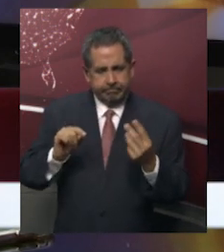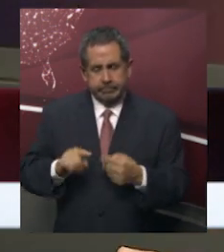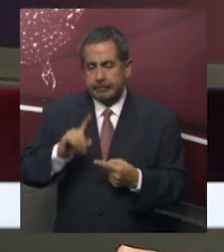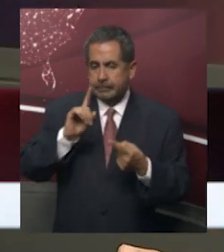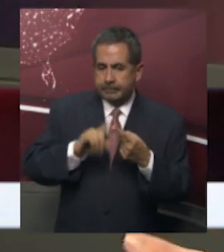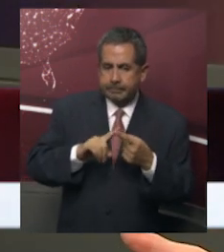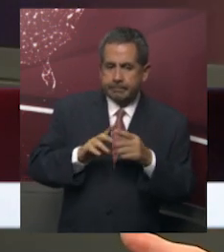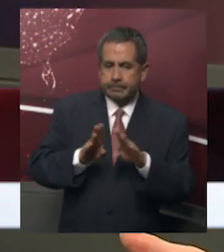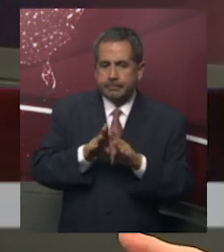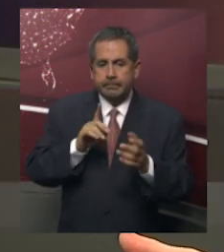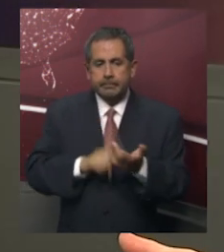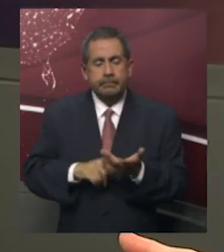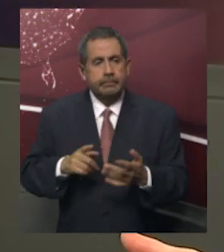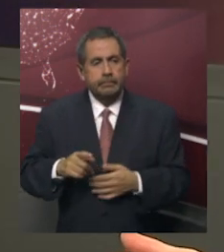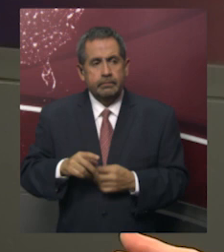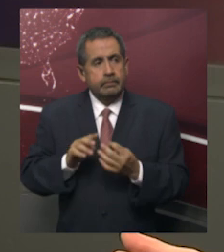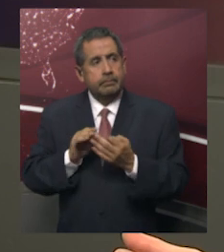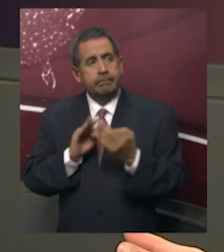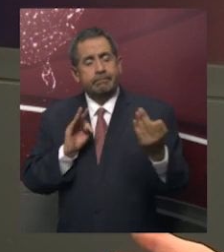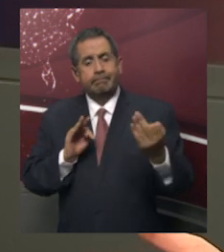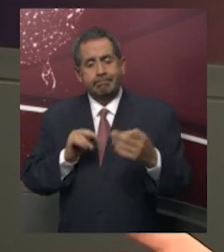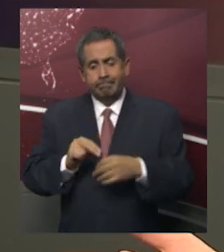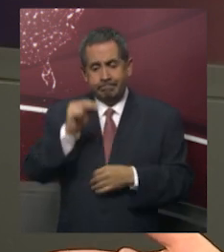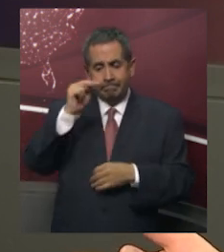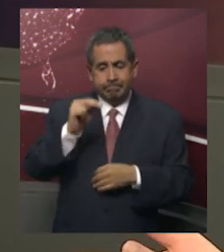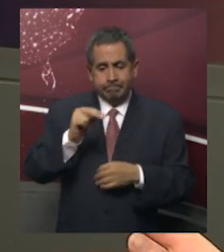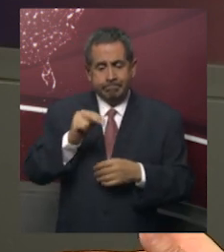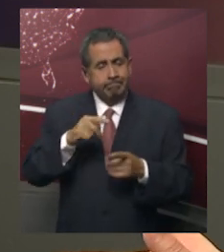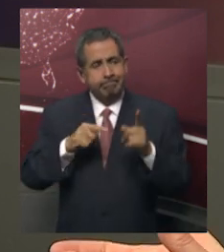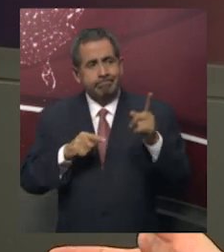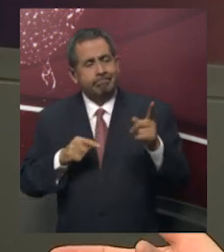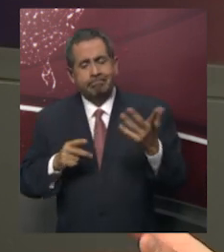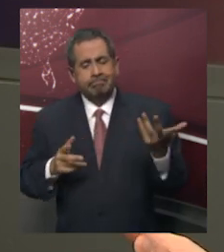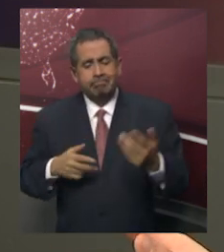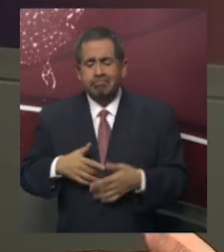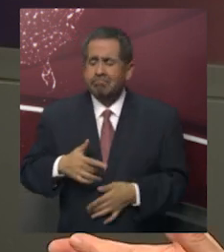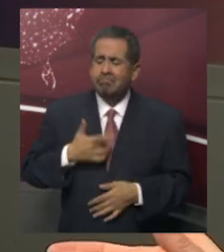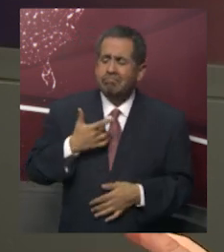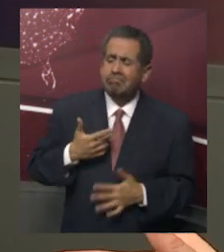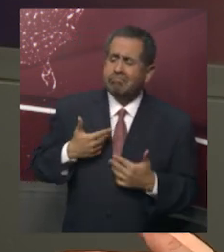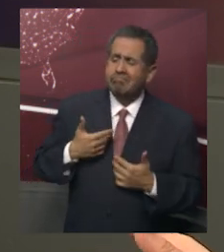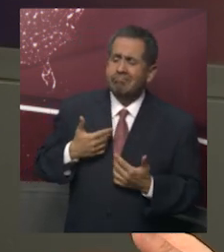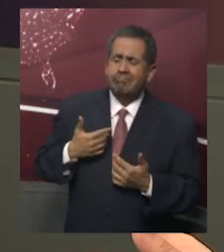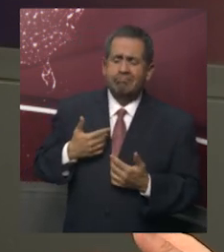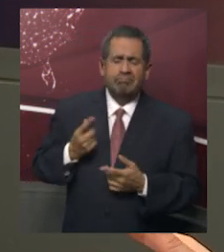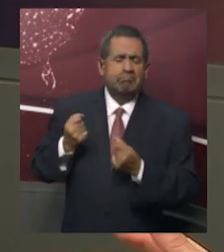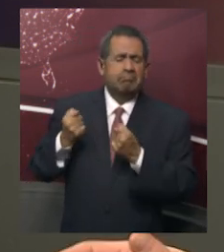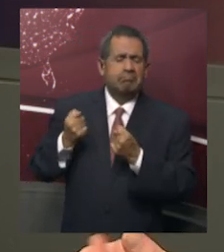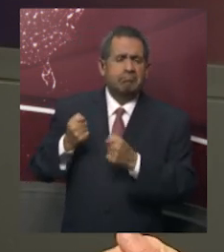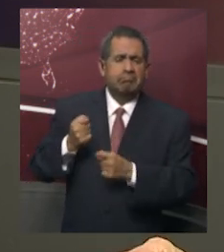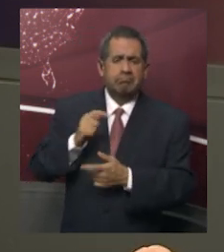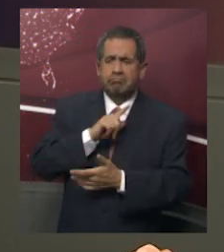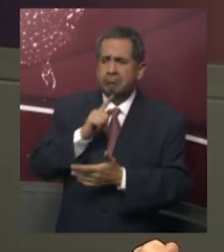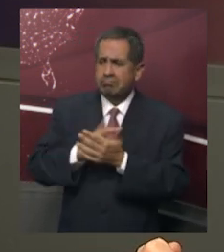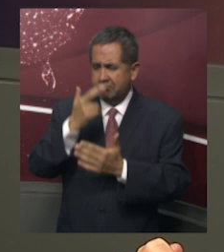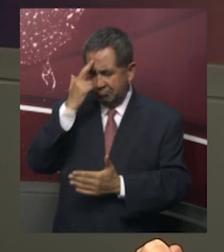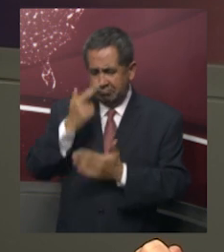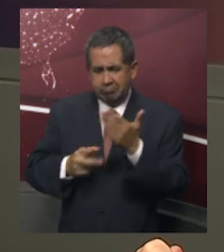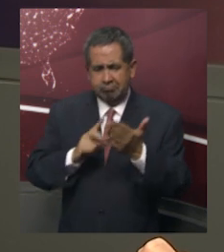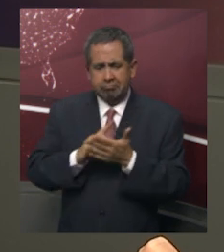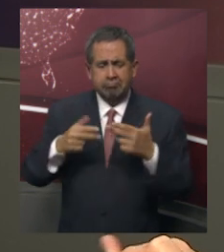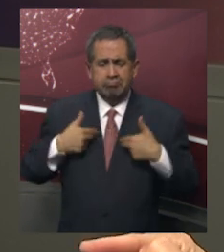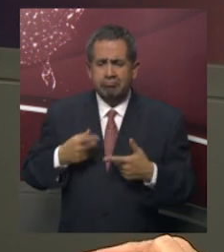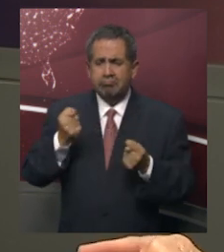sí, con un vecino al norte que no tiene ningún empacho en violar derechos humanos. Y ahí está la